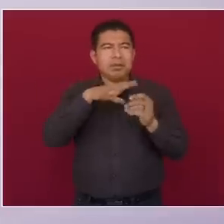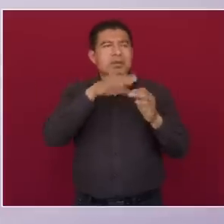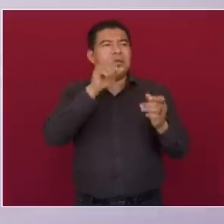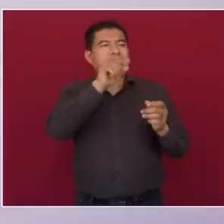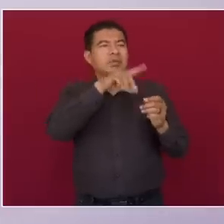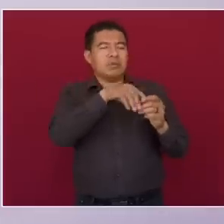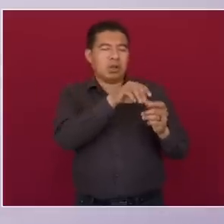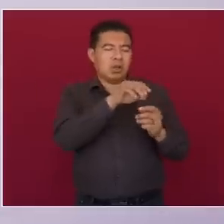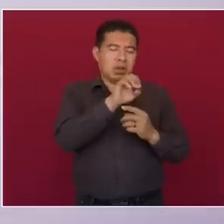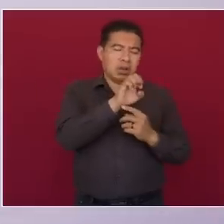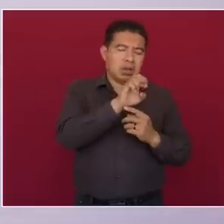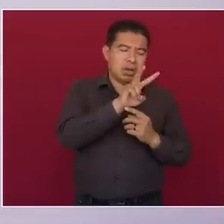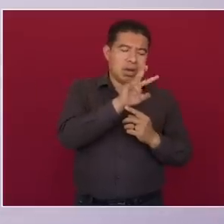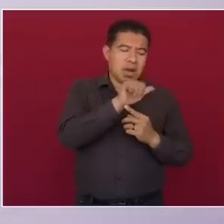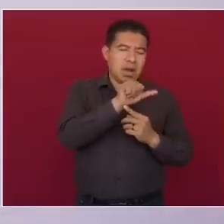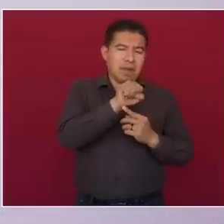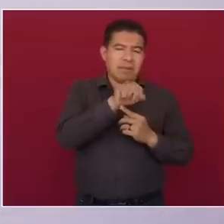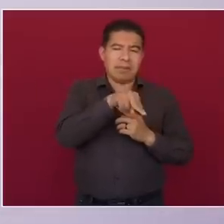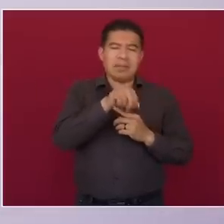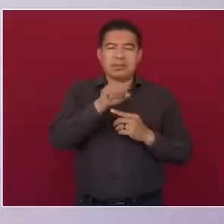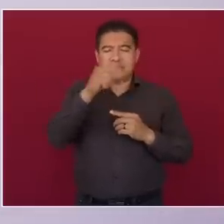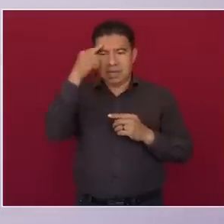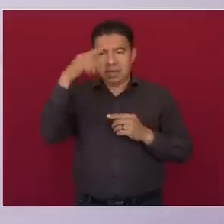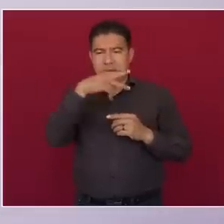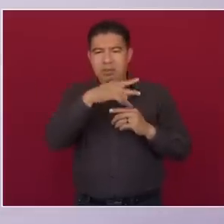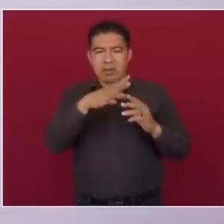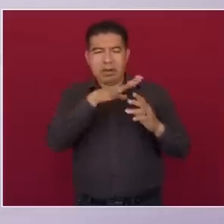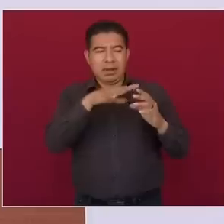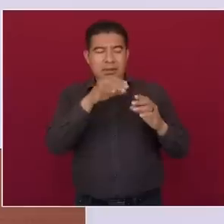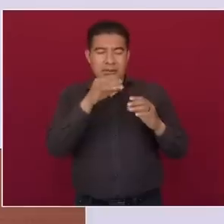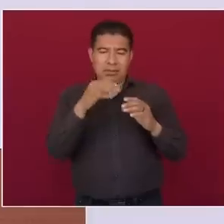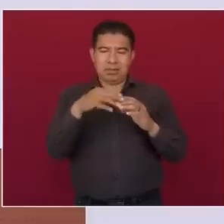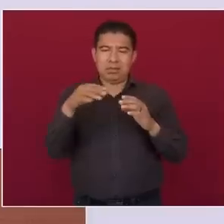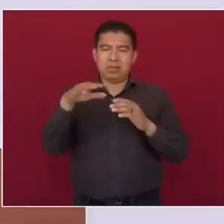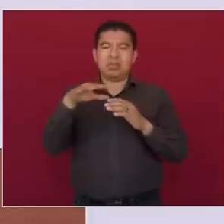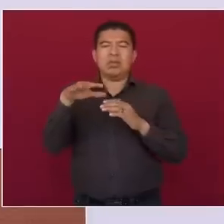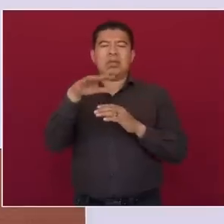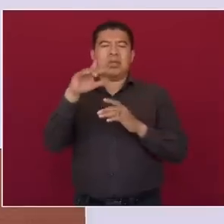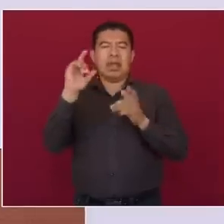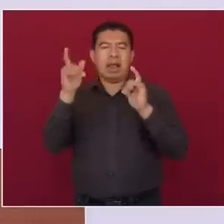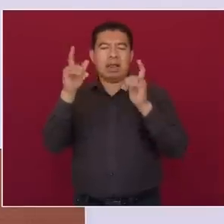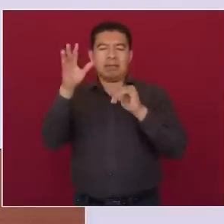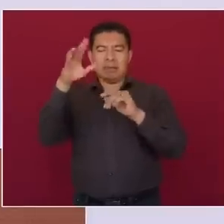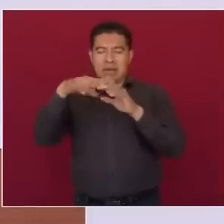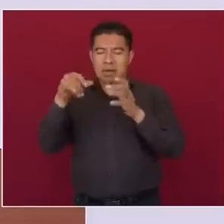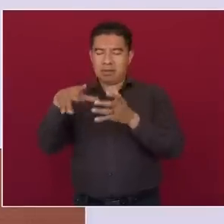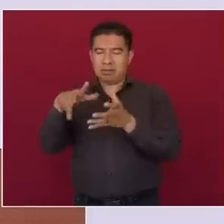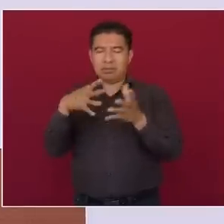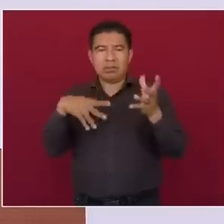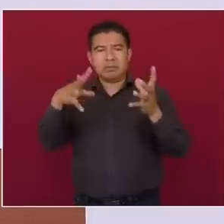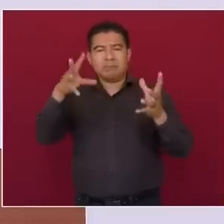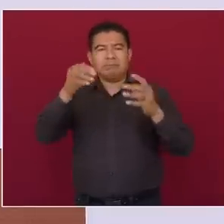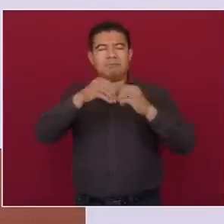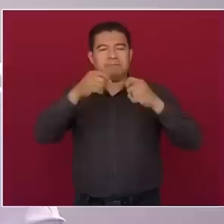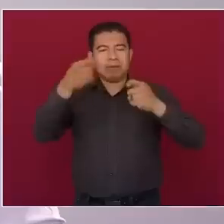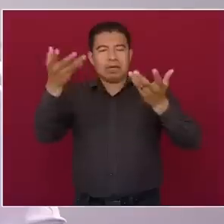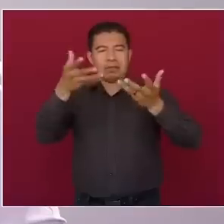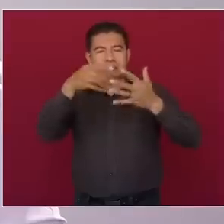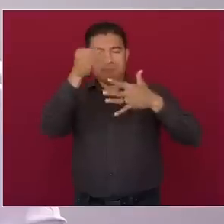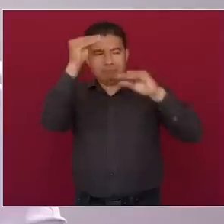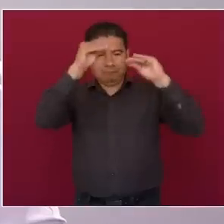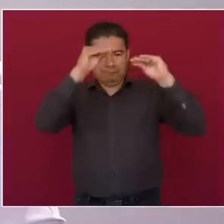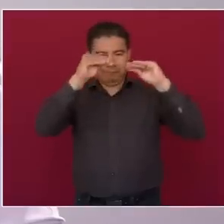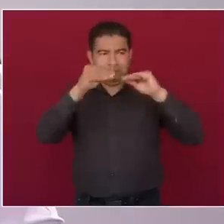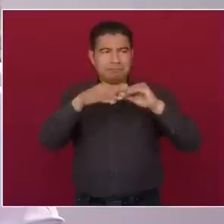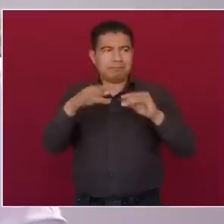empresa Evans en Houston, Texas, para que nos desarrollara el proyecto del cuarto de control aquí en la refinería Olmeca de